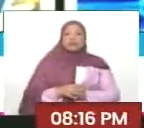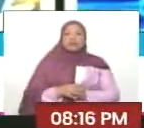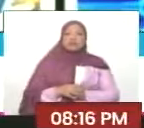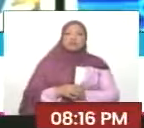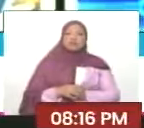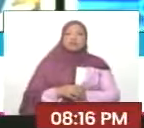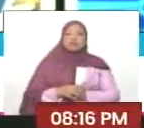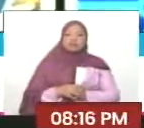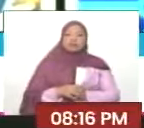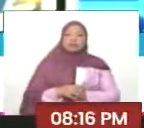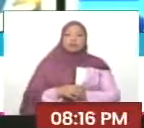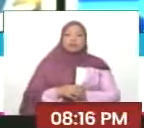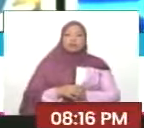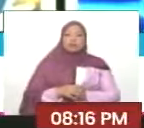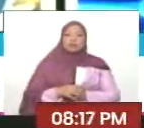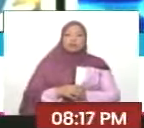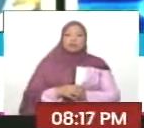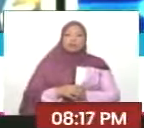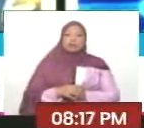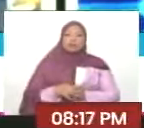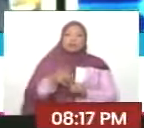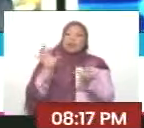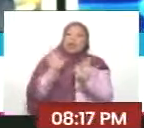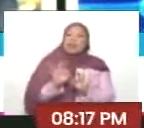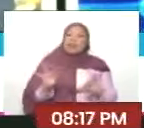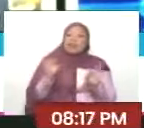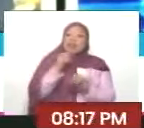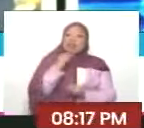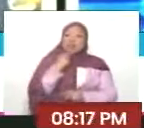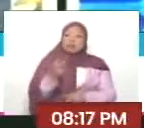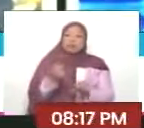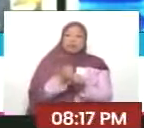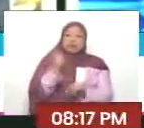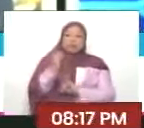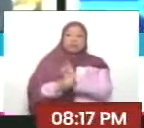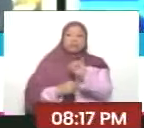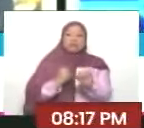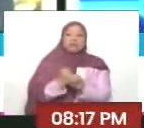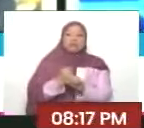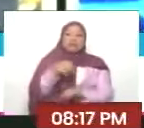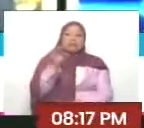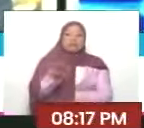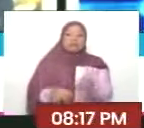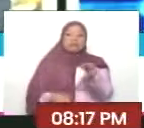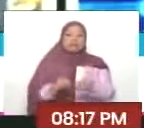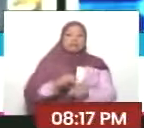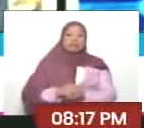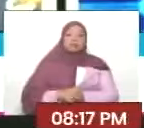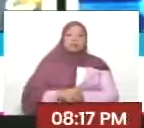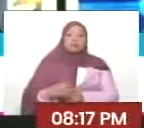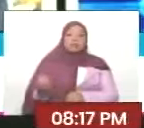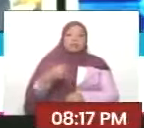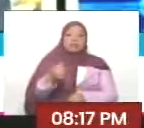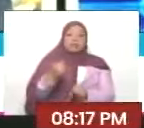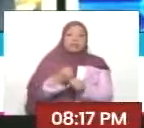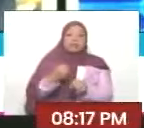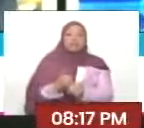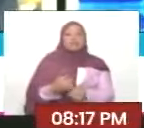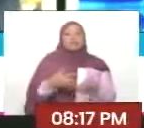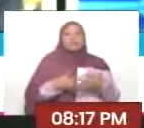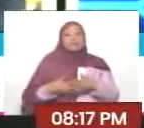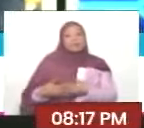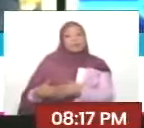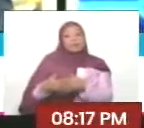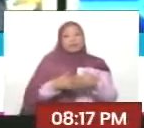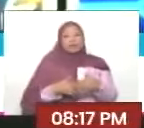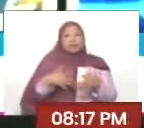decirlo. Venezuela tiene voz propia y nadie nos va a callar. La Corte Internacional de Justicia está en manos del imperio global, de